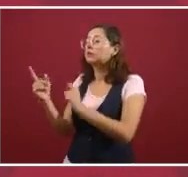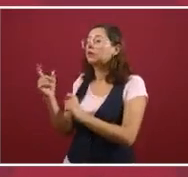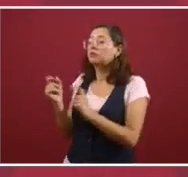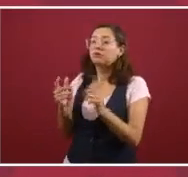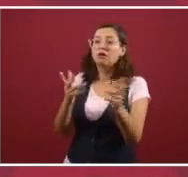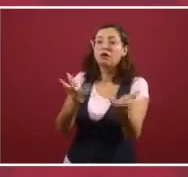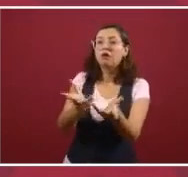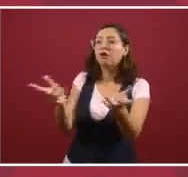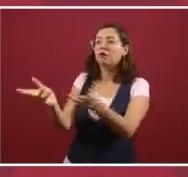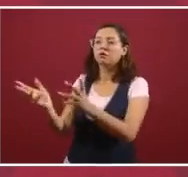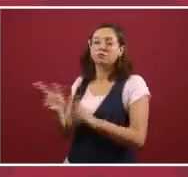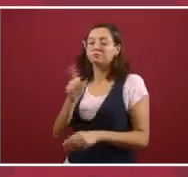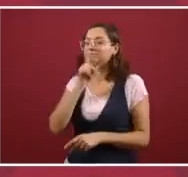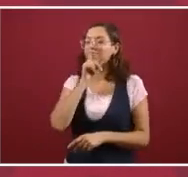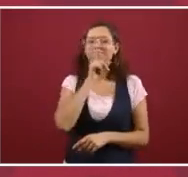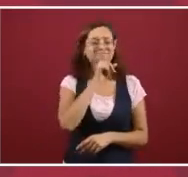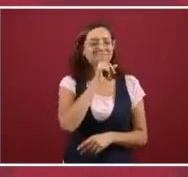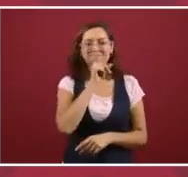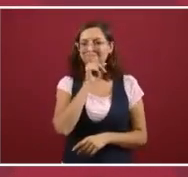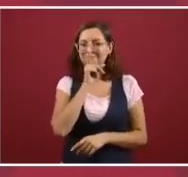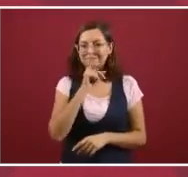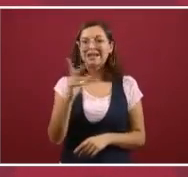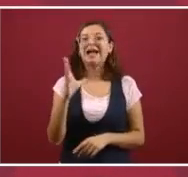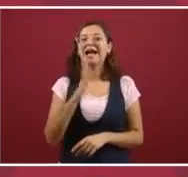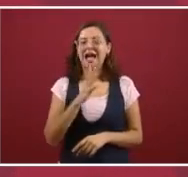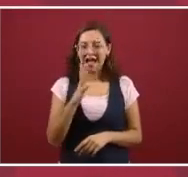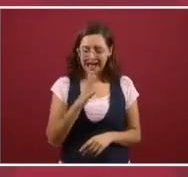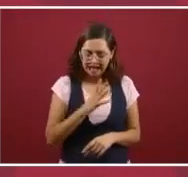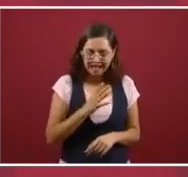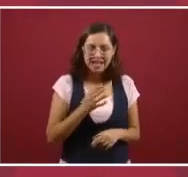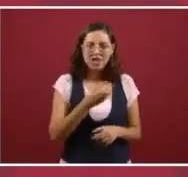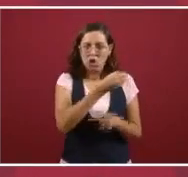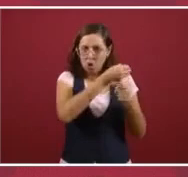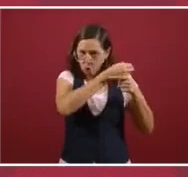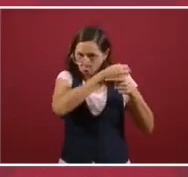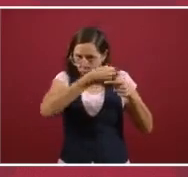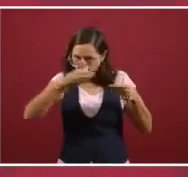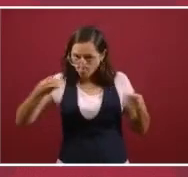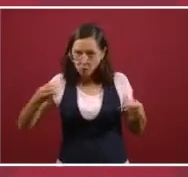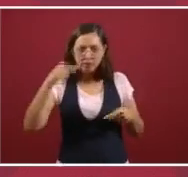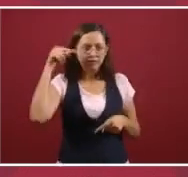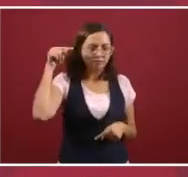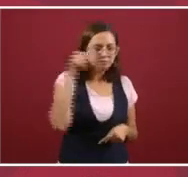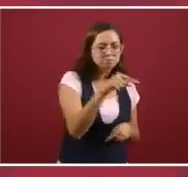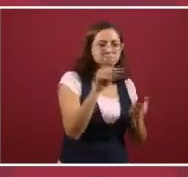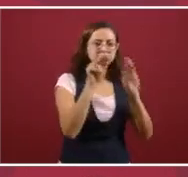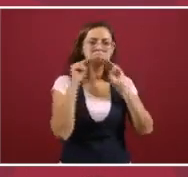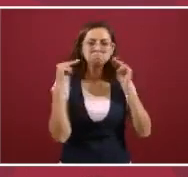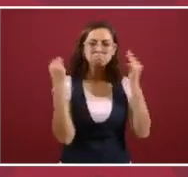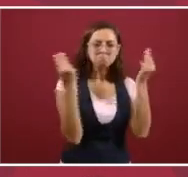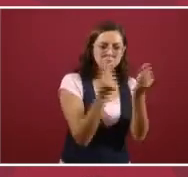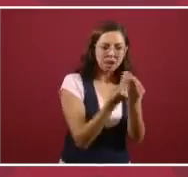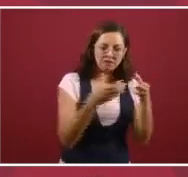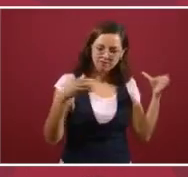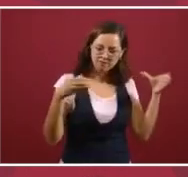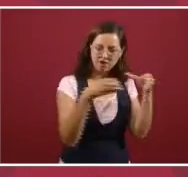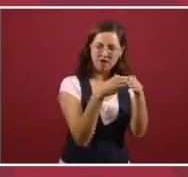estos actos llevados a cabo por bandas criminales que se fueron